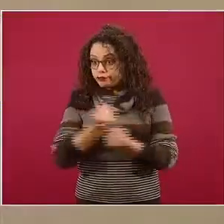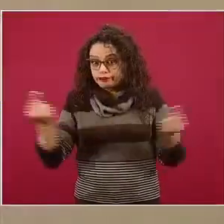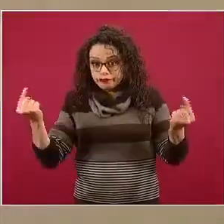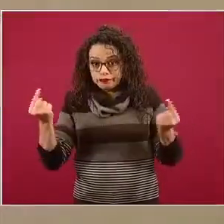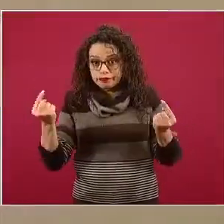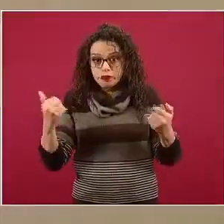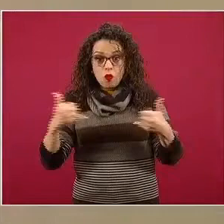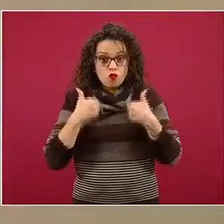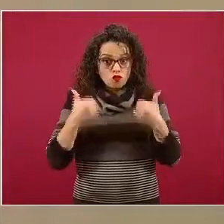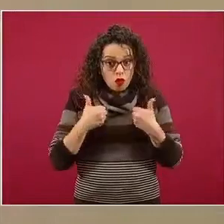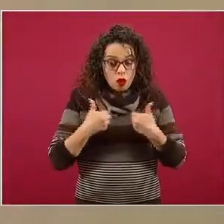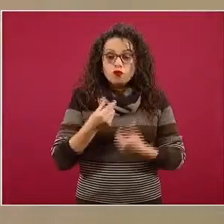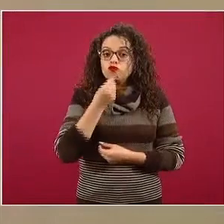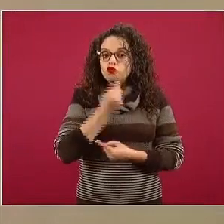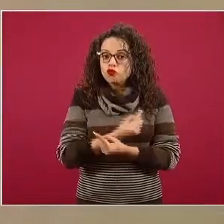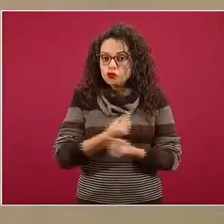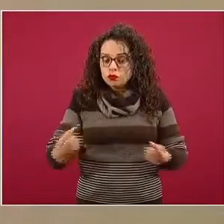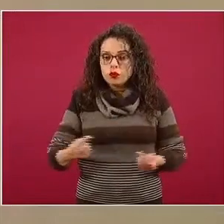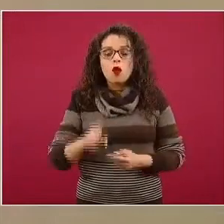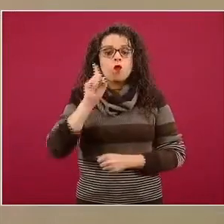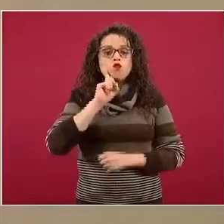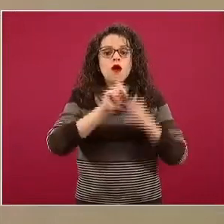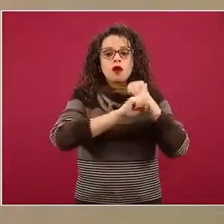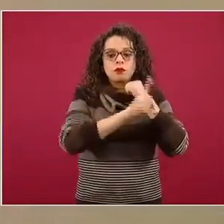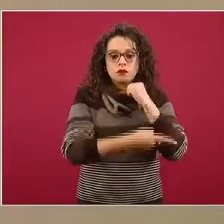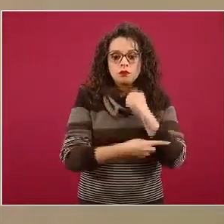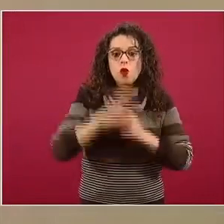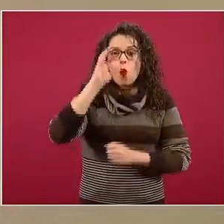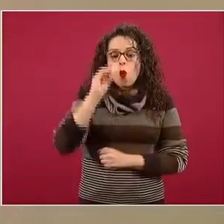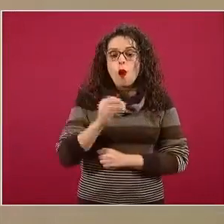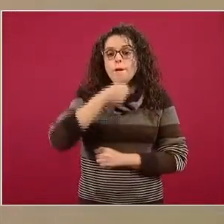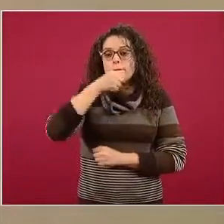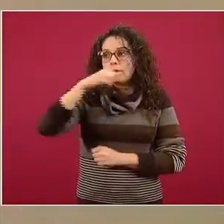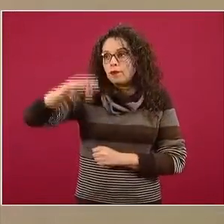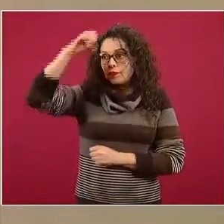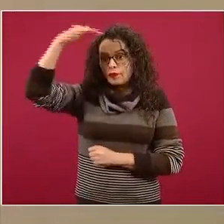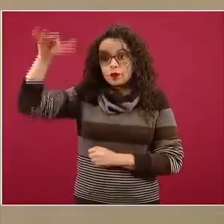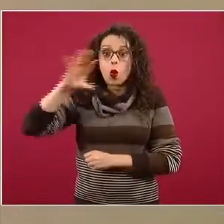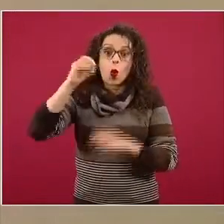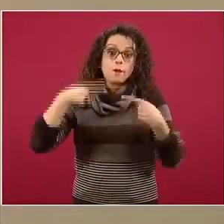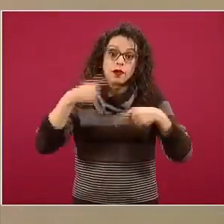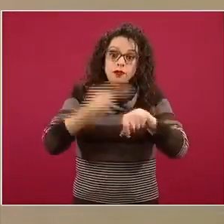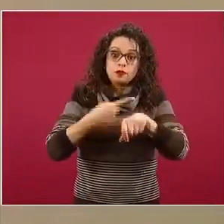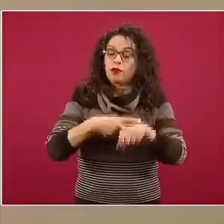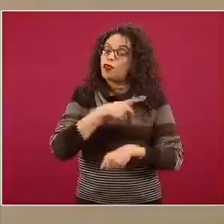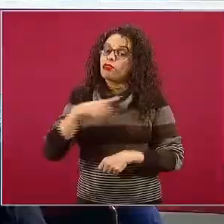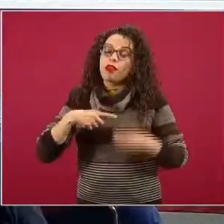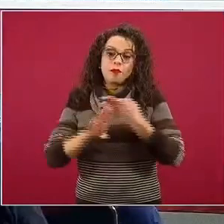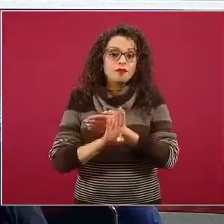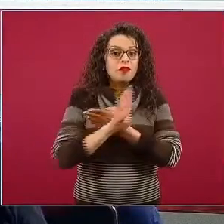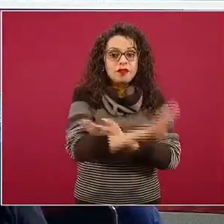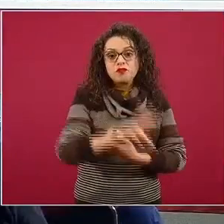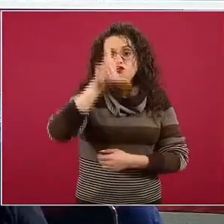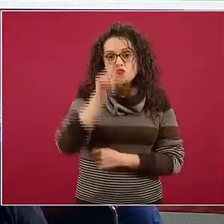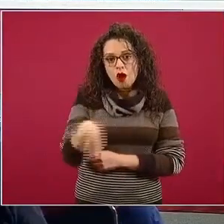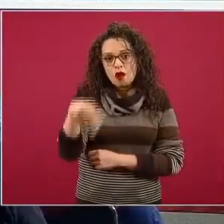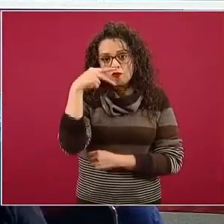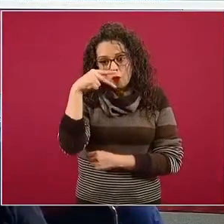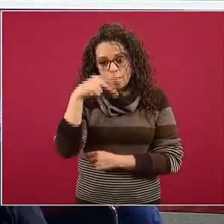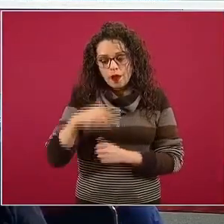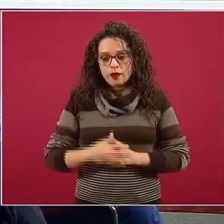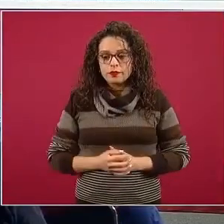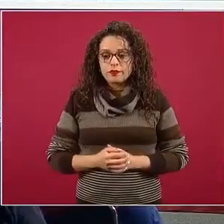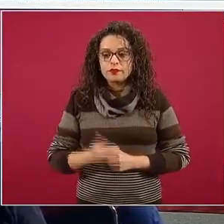embarazadas, personas adultos mayores o personas enfermas. Y recordemos que cualquier